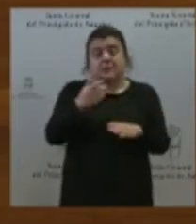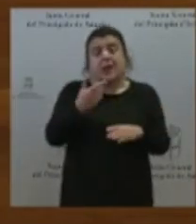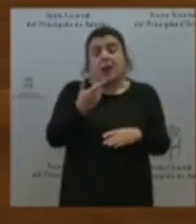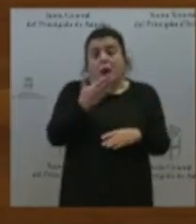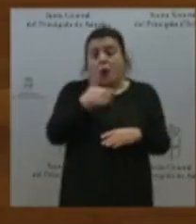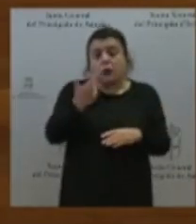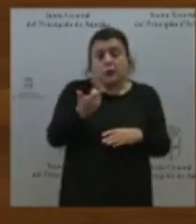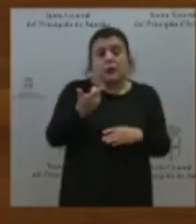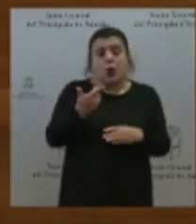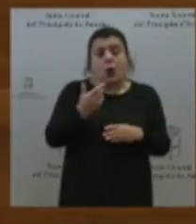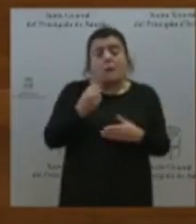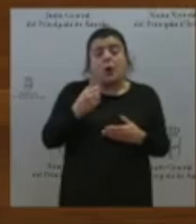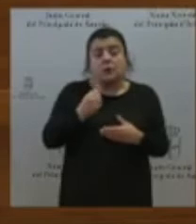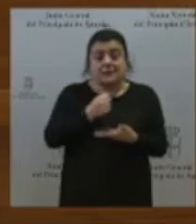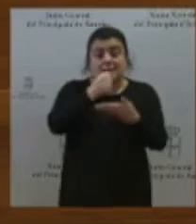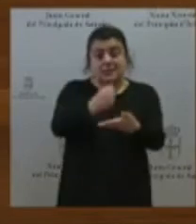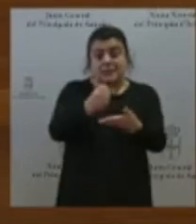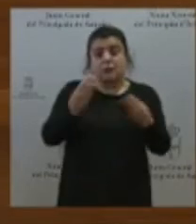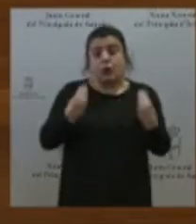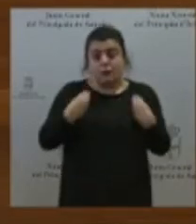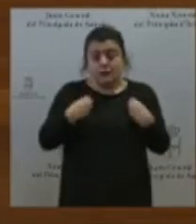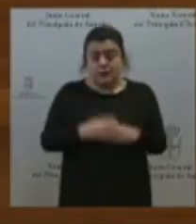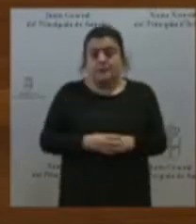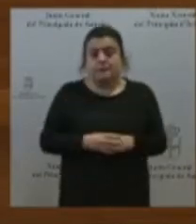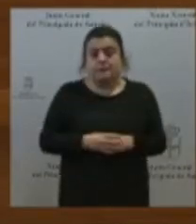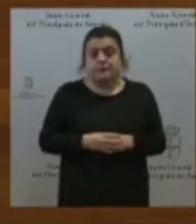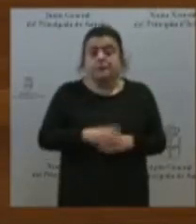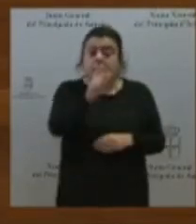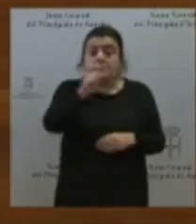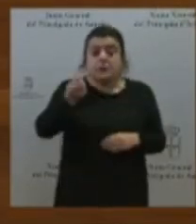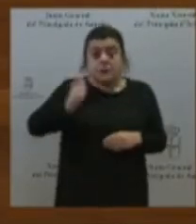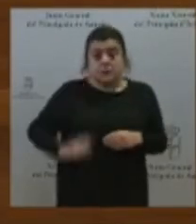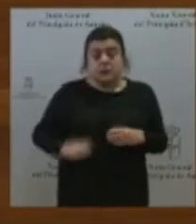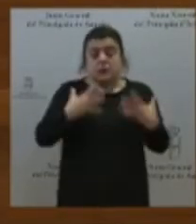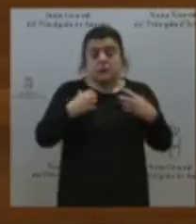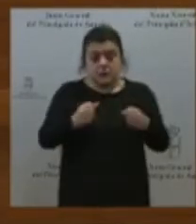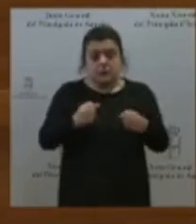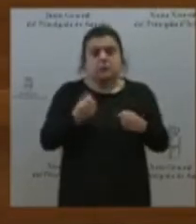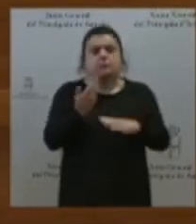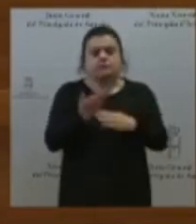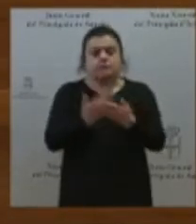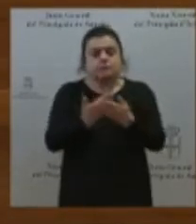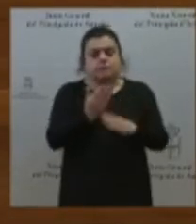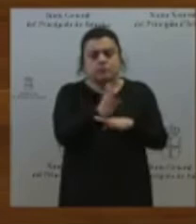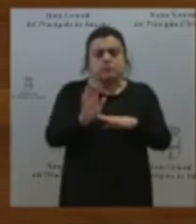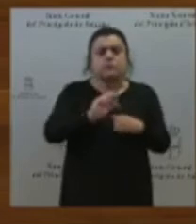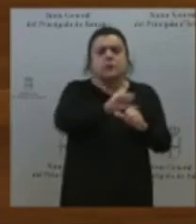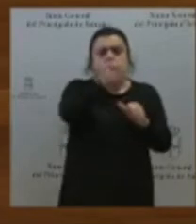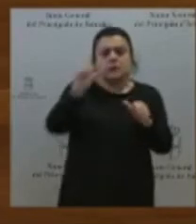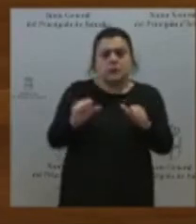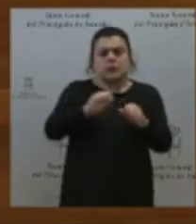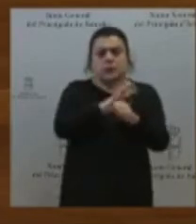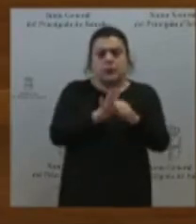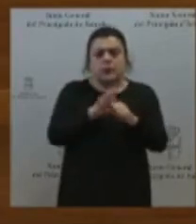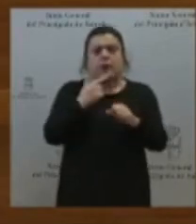profesionales sanitarios durante la pandemia ha sido su disposición a sacrificarse por un bien común, a riesgo de su salud mental y, por supuesto,